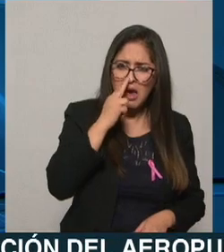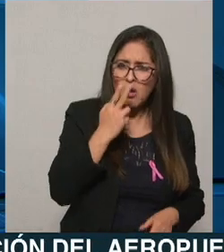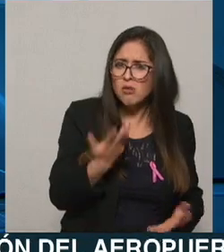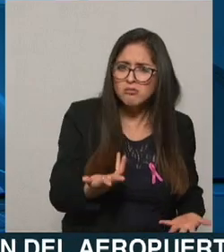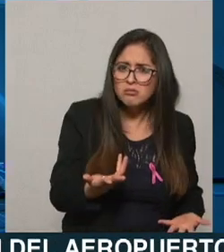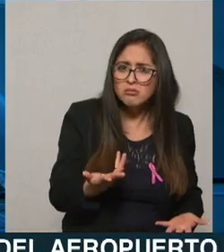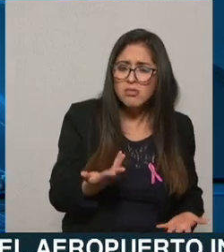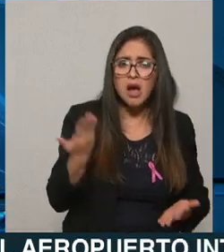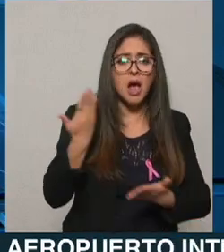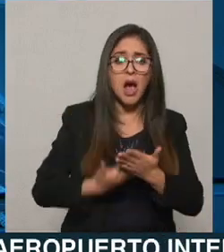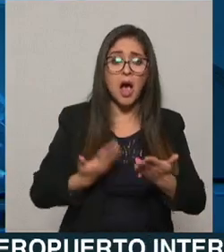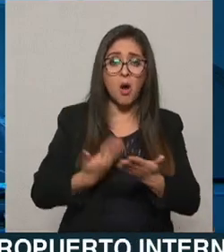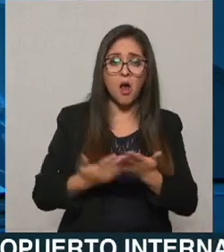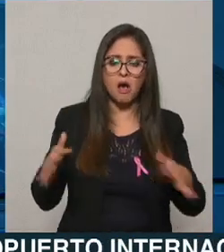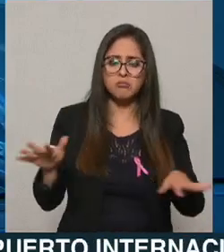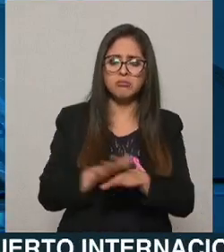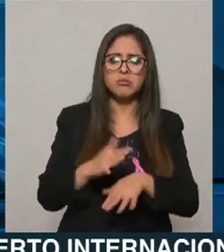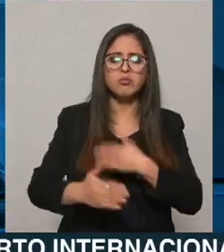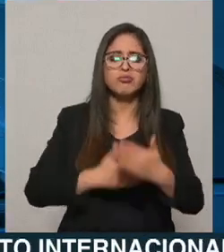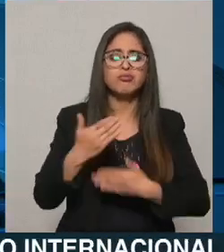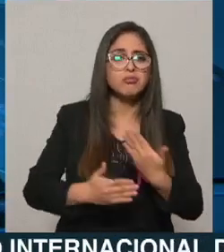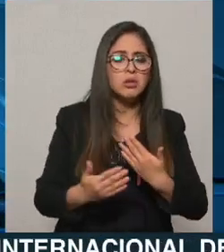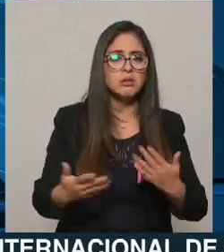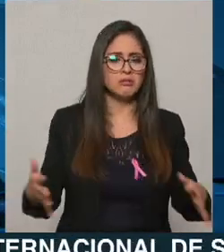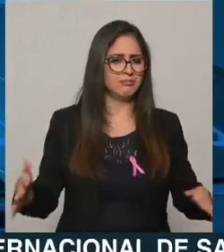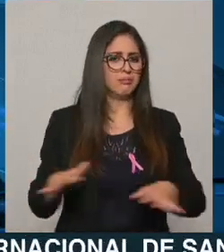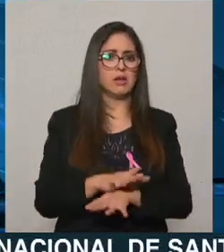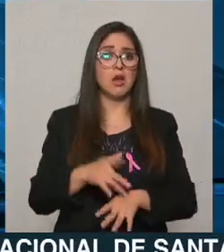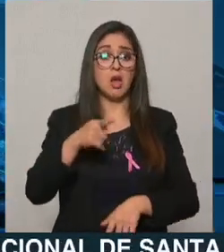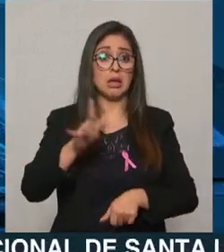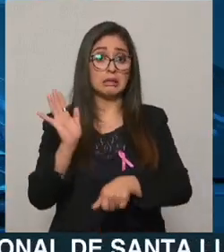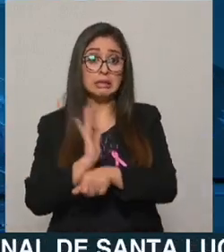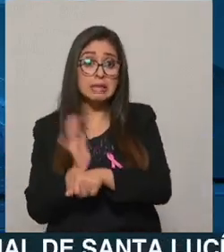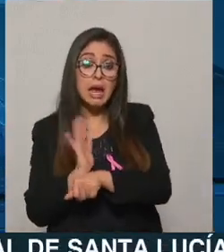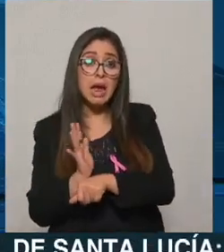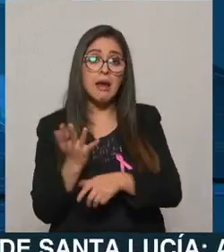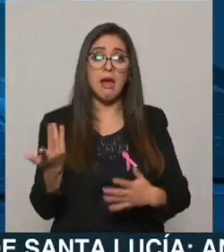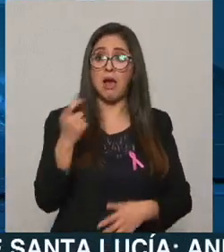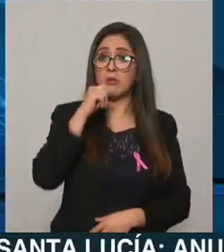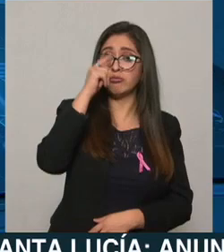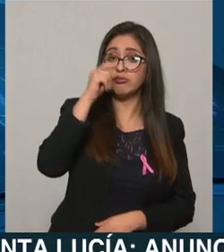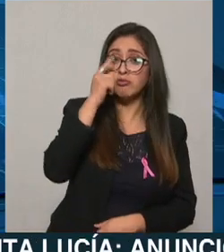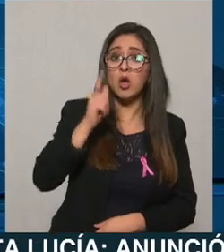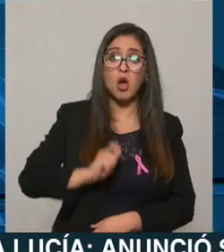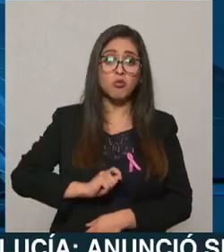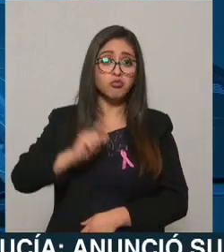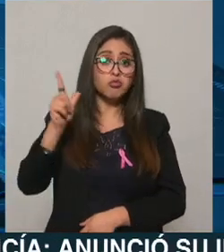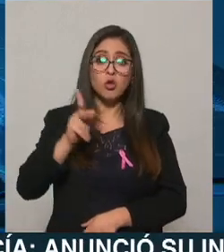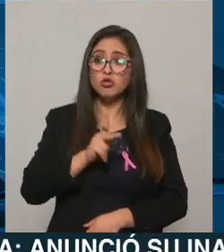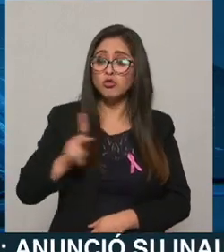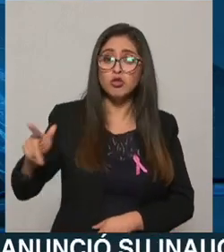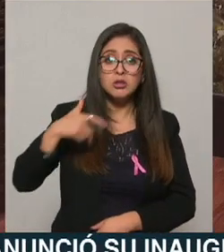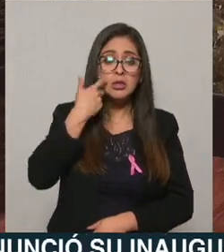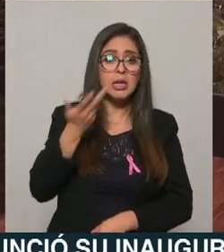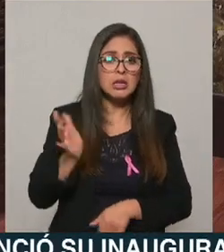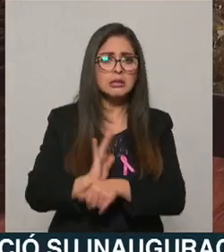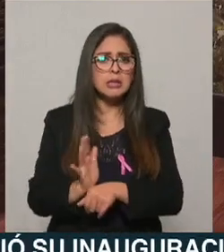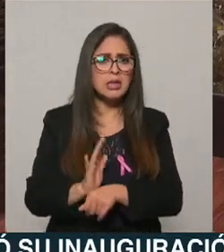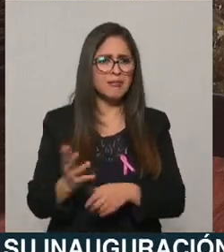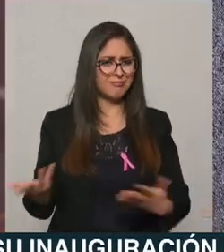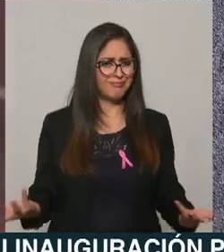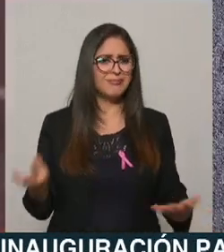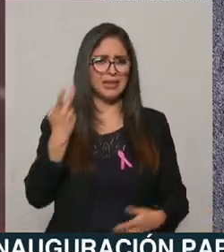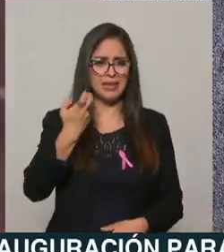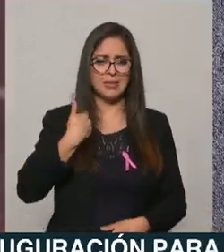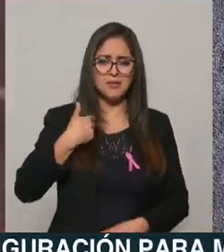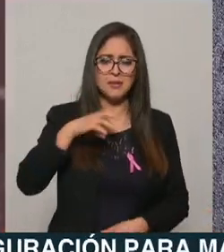que todos quieren hacer cine. Claro. No, y ahora es súper chic, es súper nice, y todos quieren hacer cine, cosa que me encanta. Justamente hablando